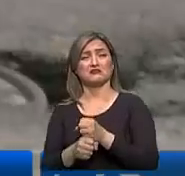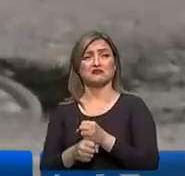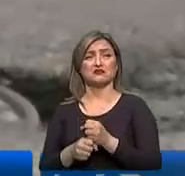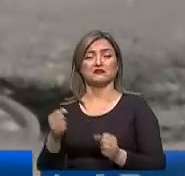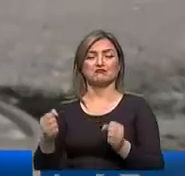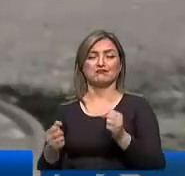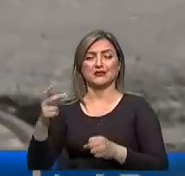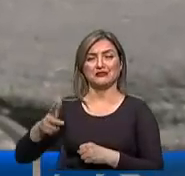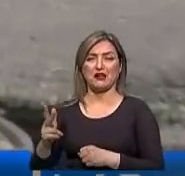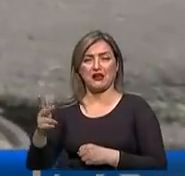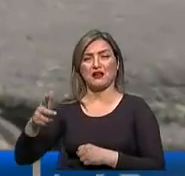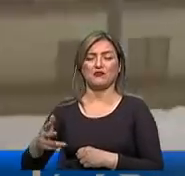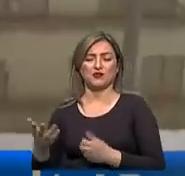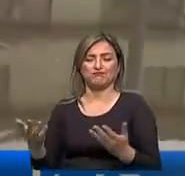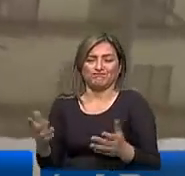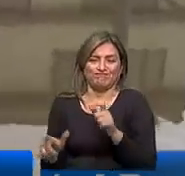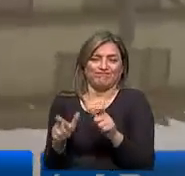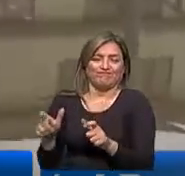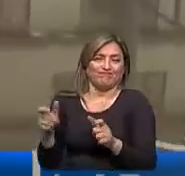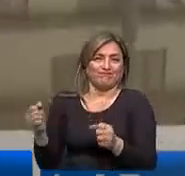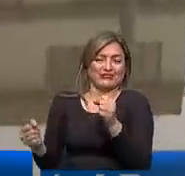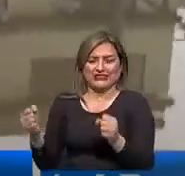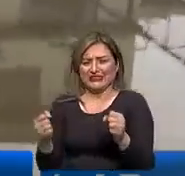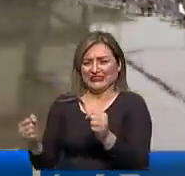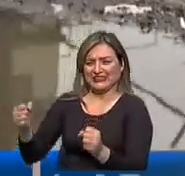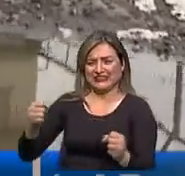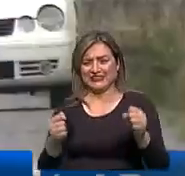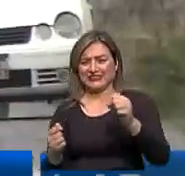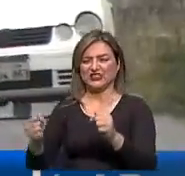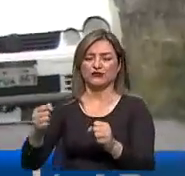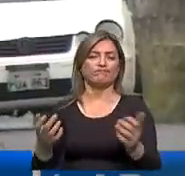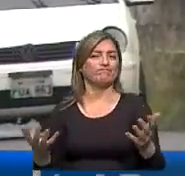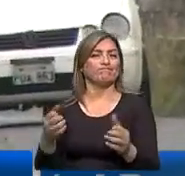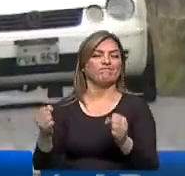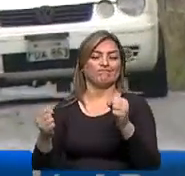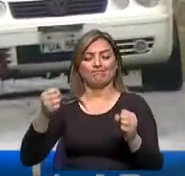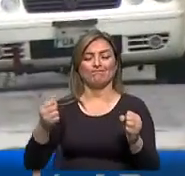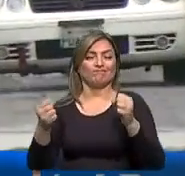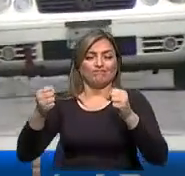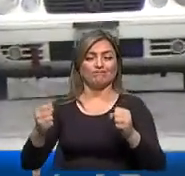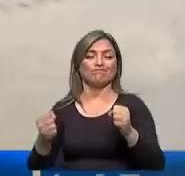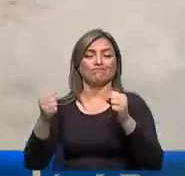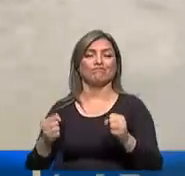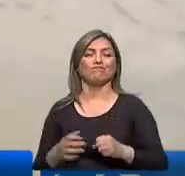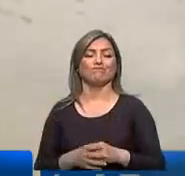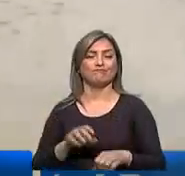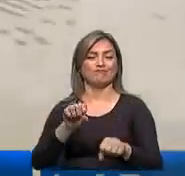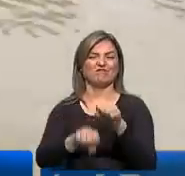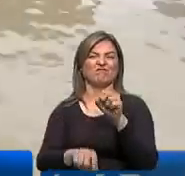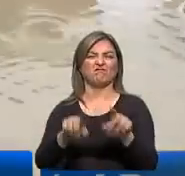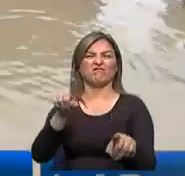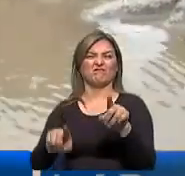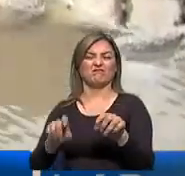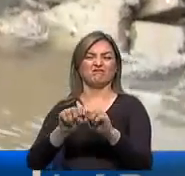los vecinos de la capital han tenido que movilizarse por calles en mal estado, llenas de baches que en algunas ocasiones dañan sus